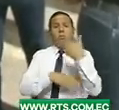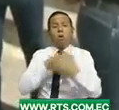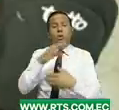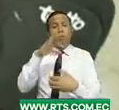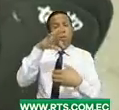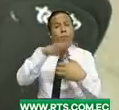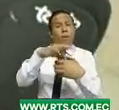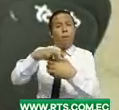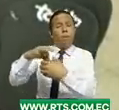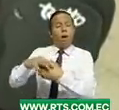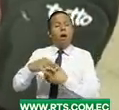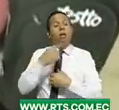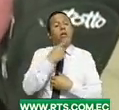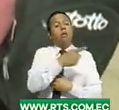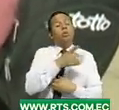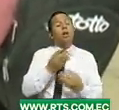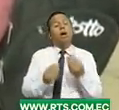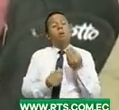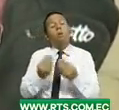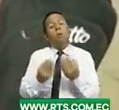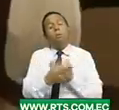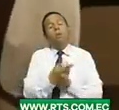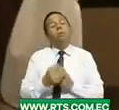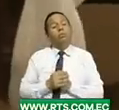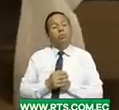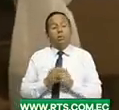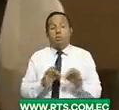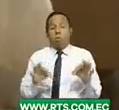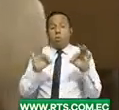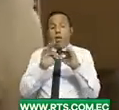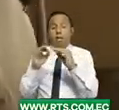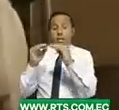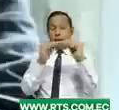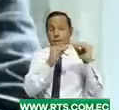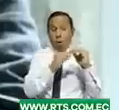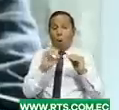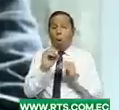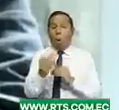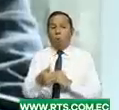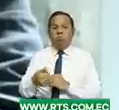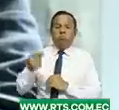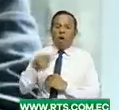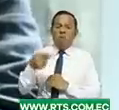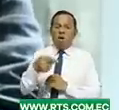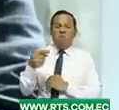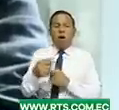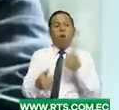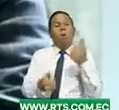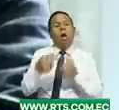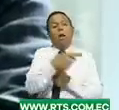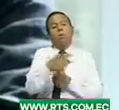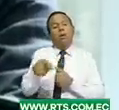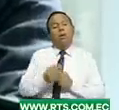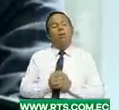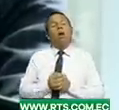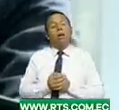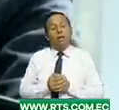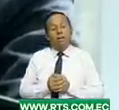caminos, democracia y autoritarismo. Yo estoy convencido de que los